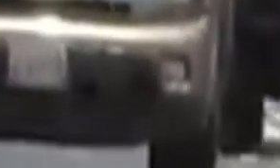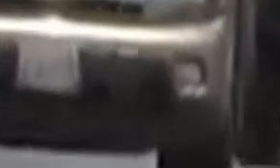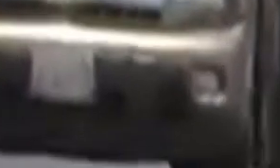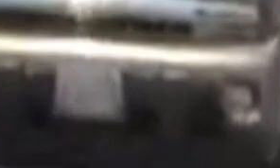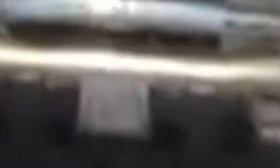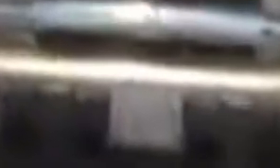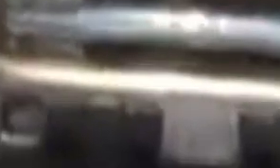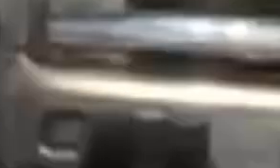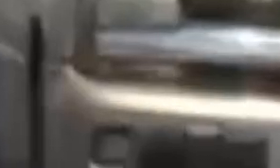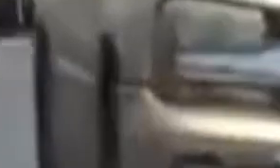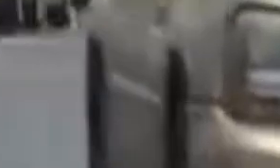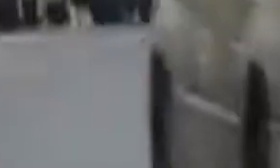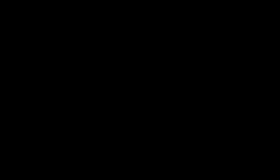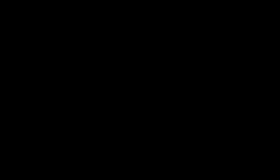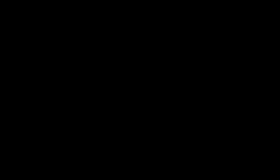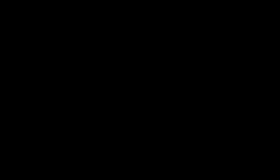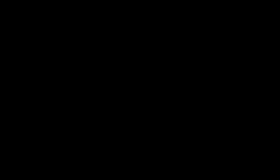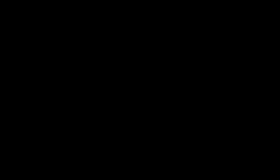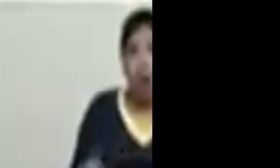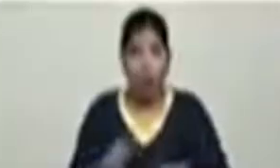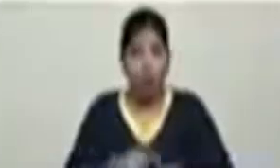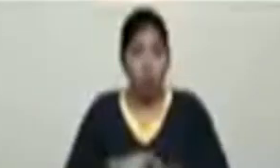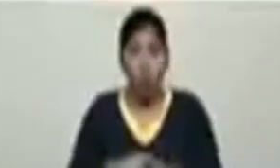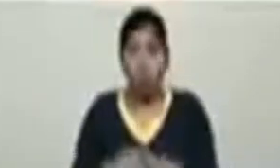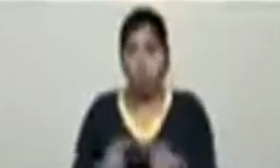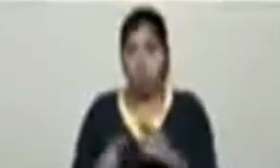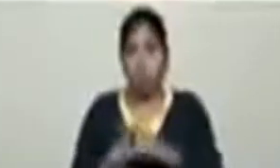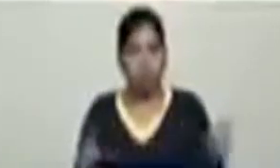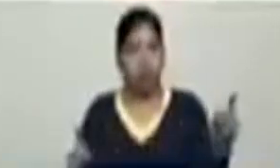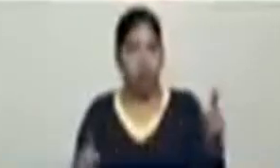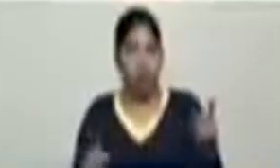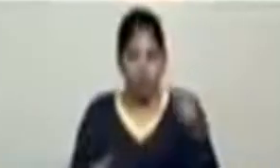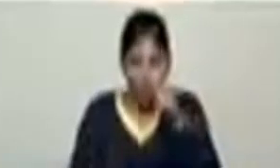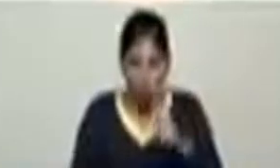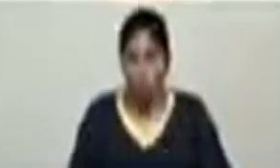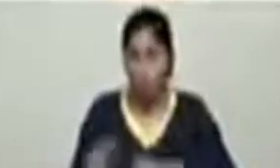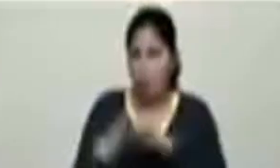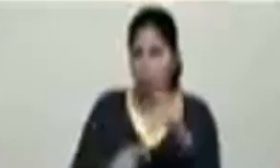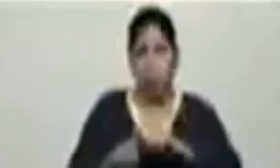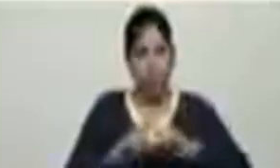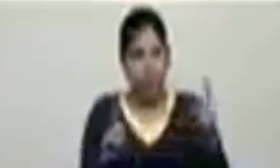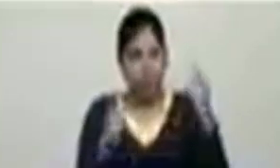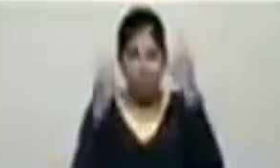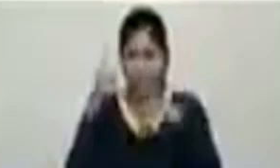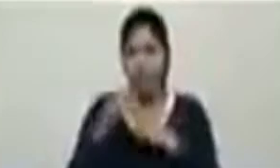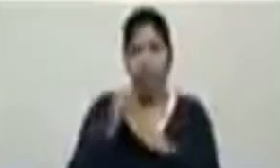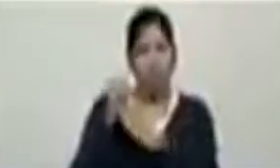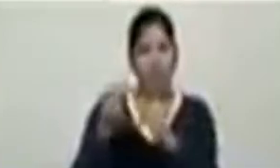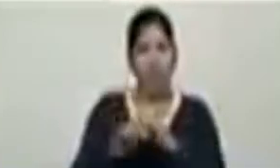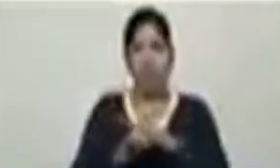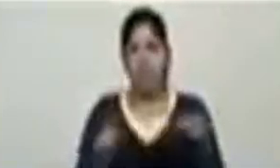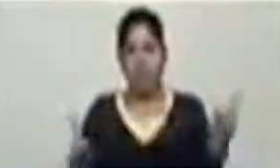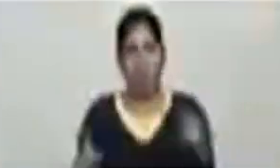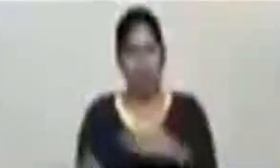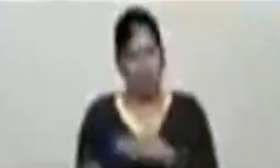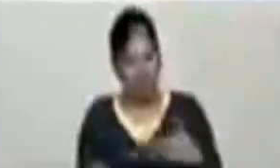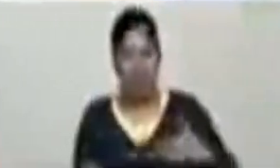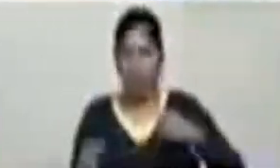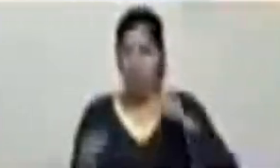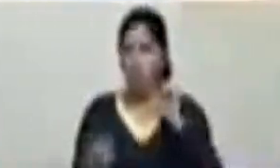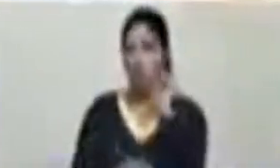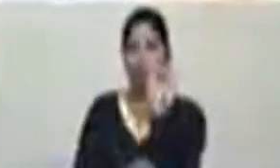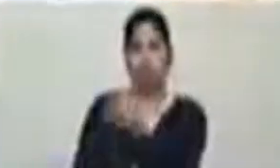a la actividad económica en 10 de los 23 estados casi la mitad del país se encuentra paralizado señores así como lo escuchan ya muchas personas